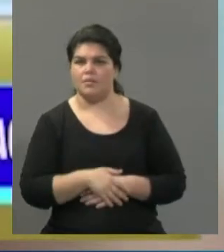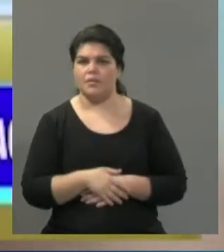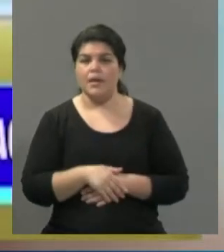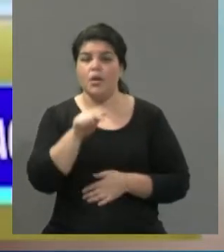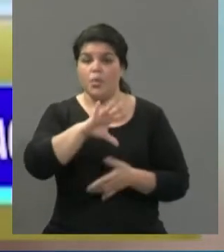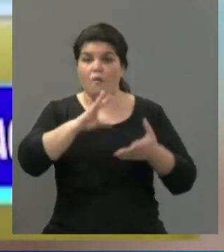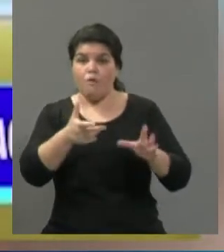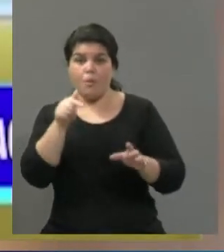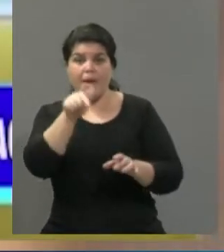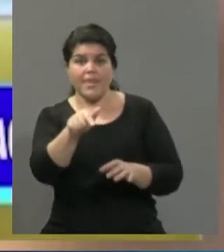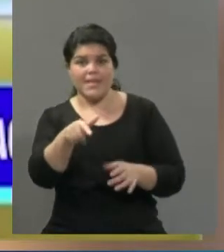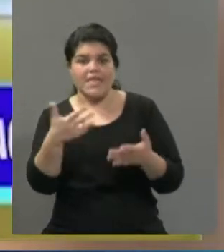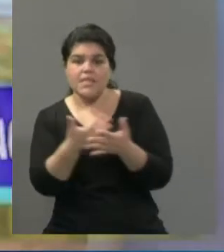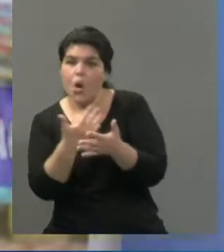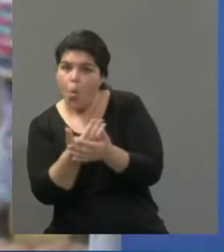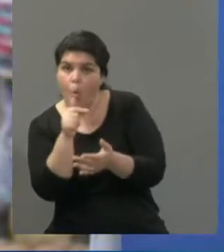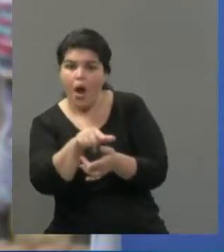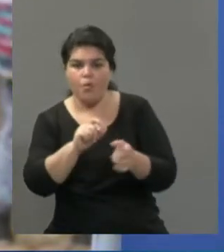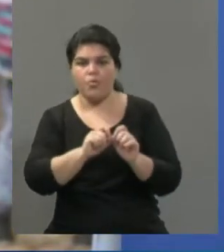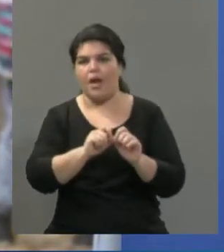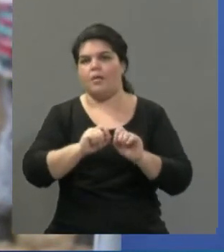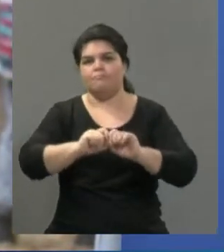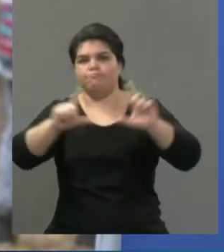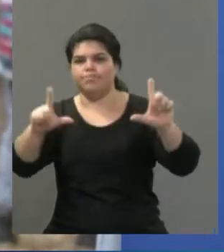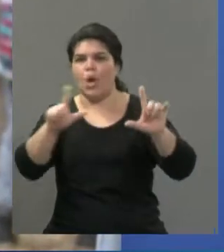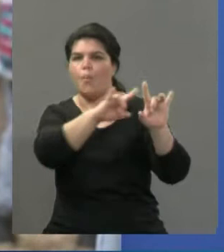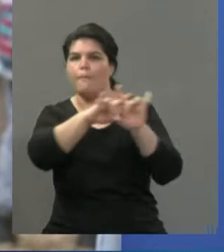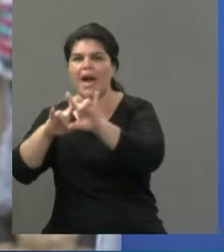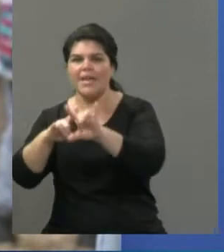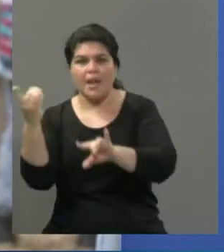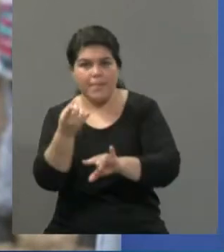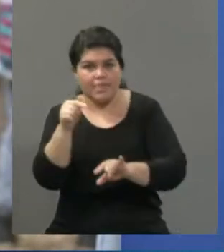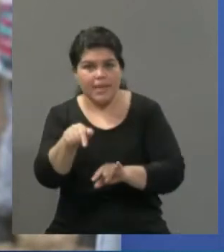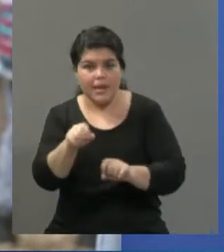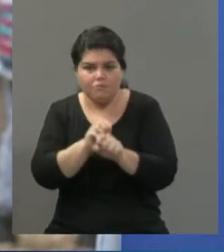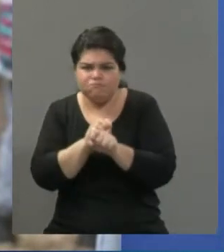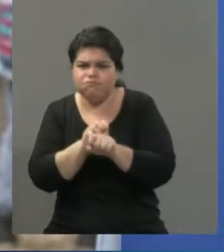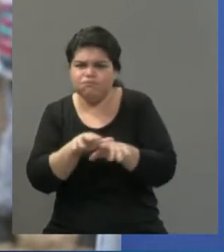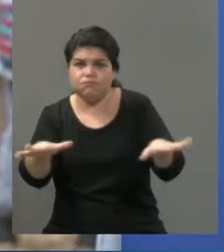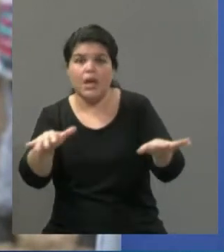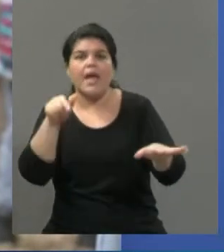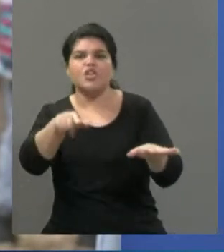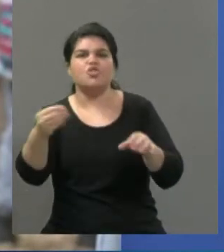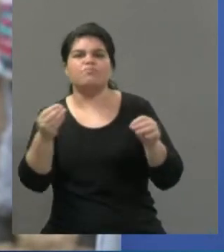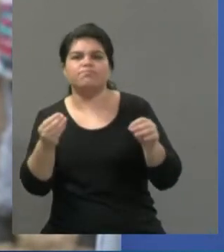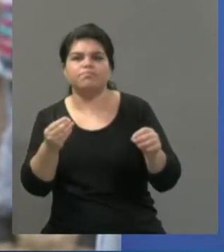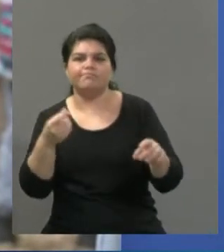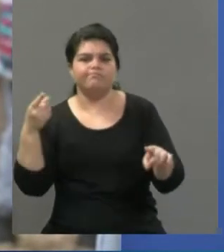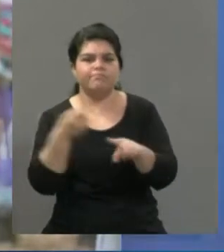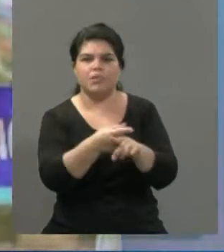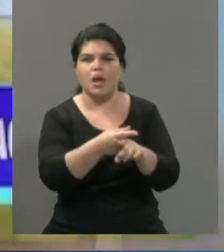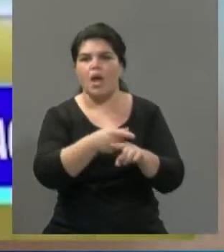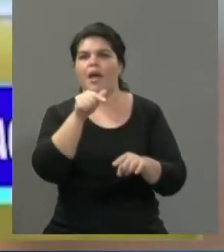su sexualidad y de una fake news, para descalificar también su capacidad intelectual, su capacidad de